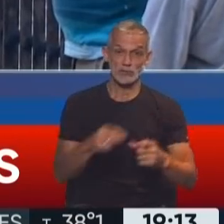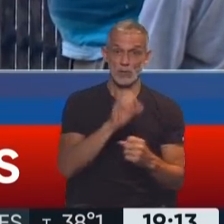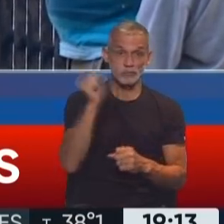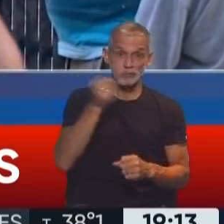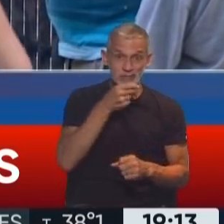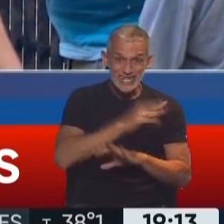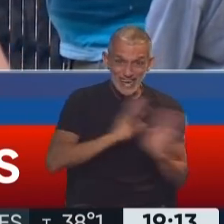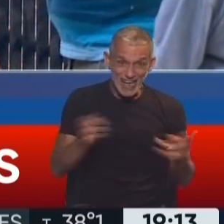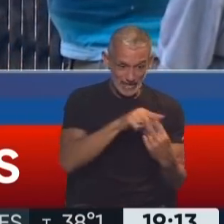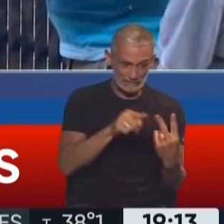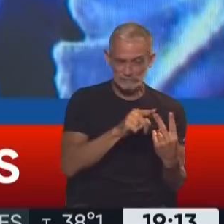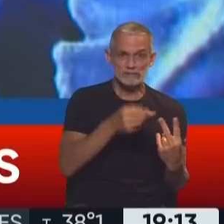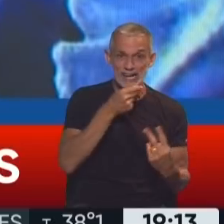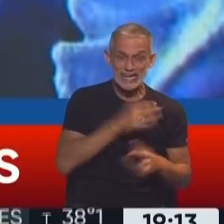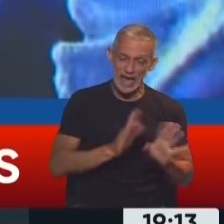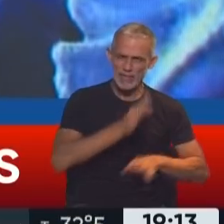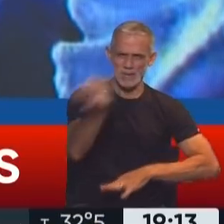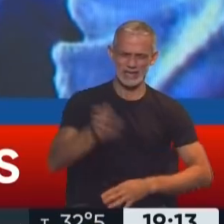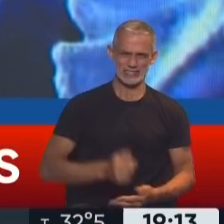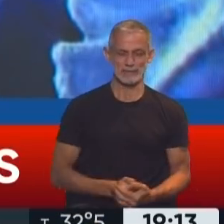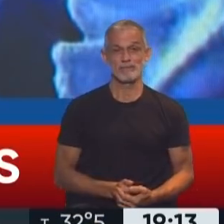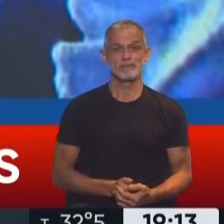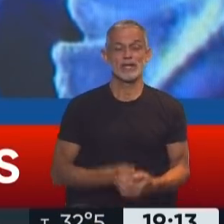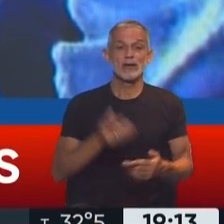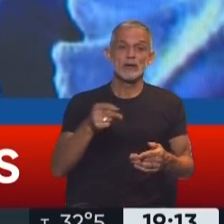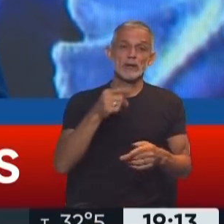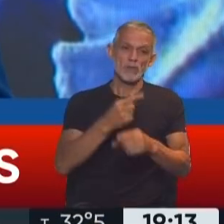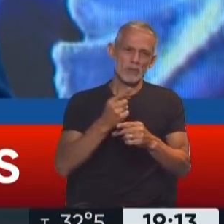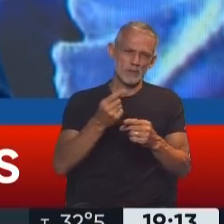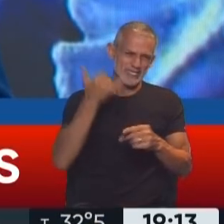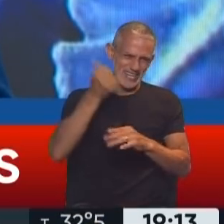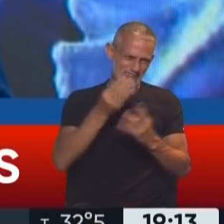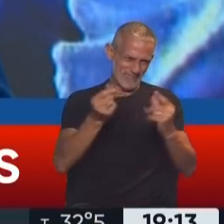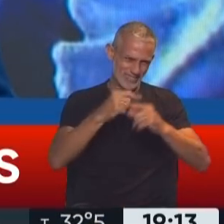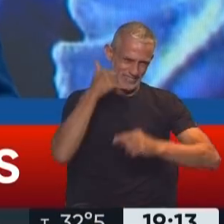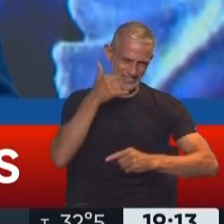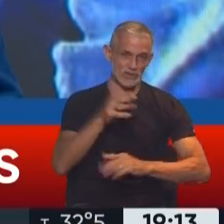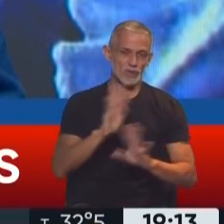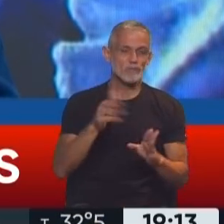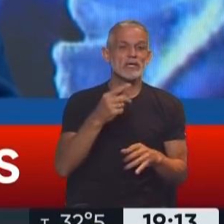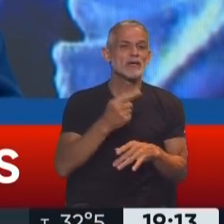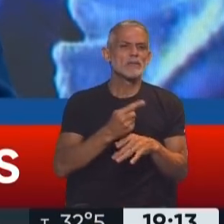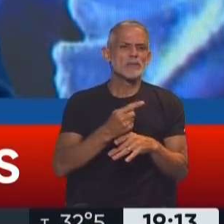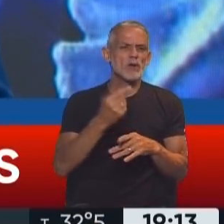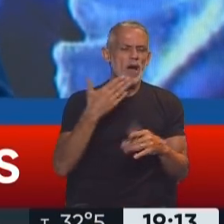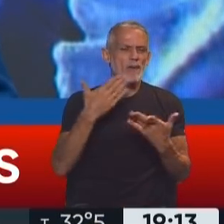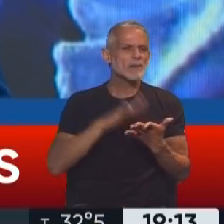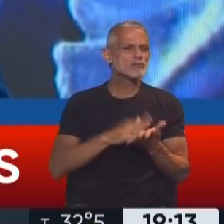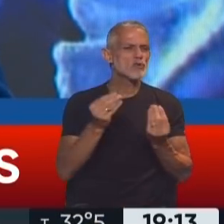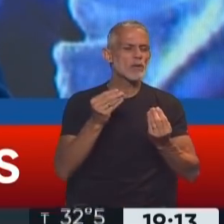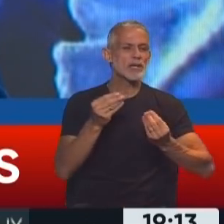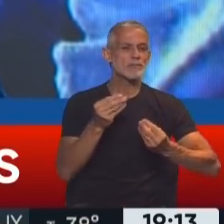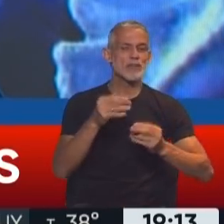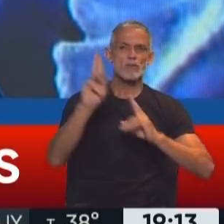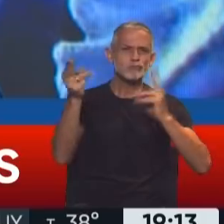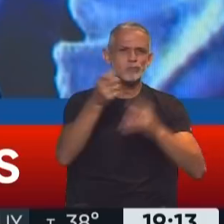recibido vacunación. Está claro. Doctor, antes de despedirlo, antes de cerrar, yo le hablaba sobre la